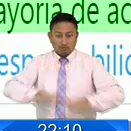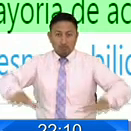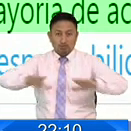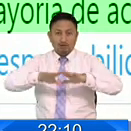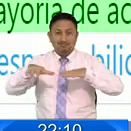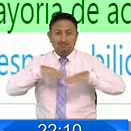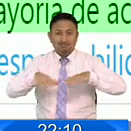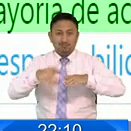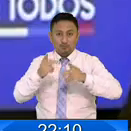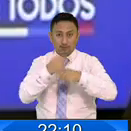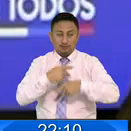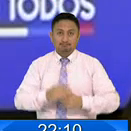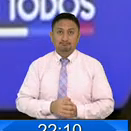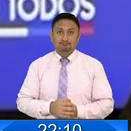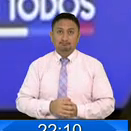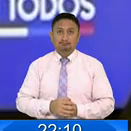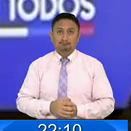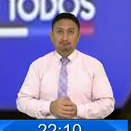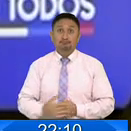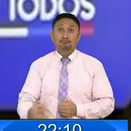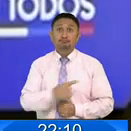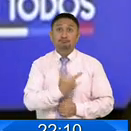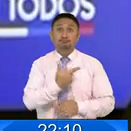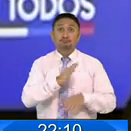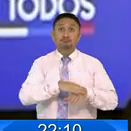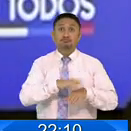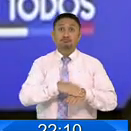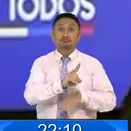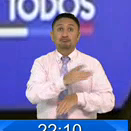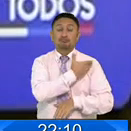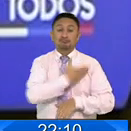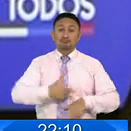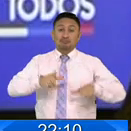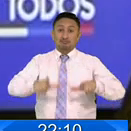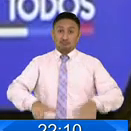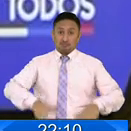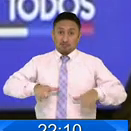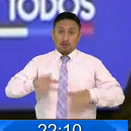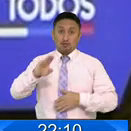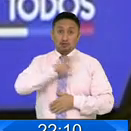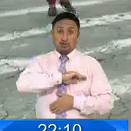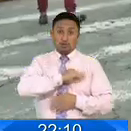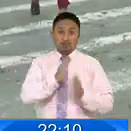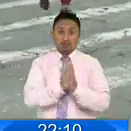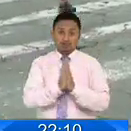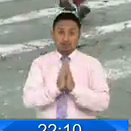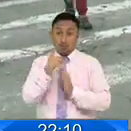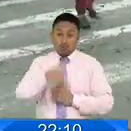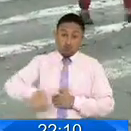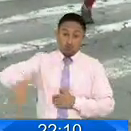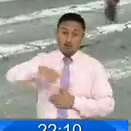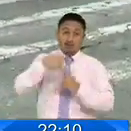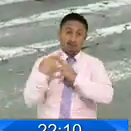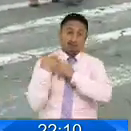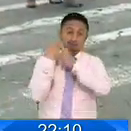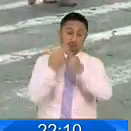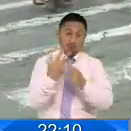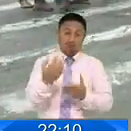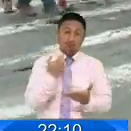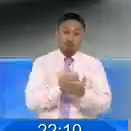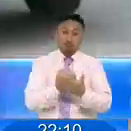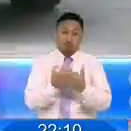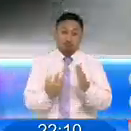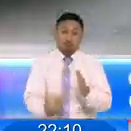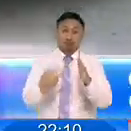actividades productivas. Esta reacción se da luego del llamado del presidente Lenín Moreno a los municipios para que vuelvan a activar la economía, pero de